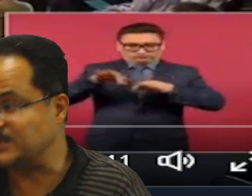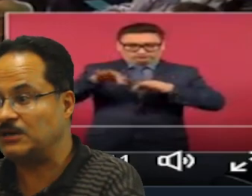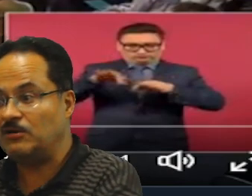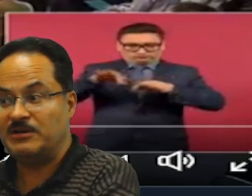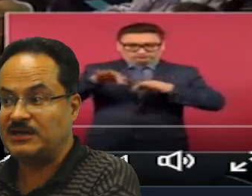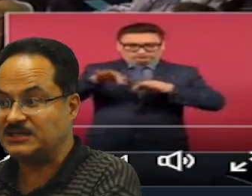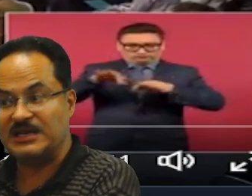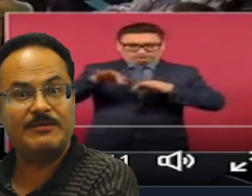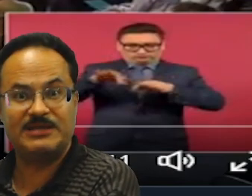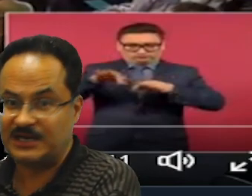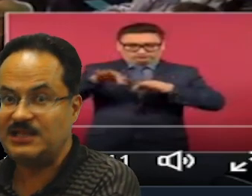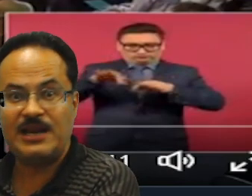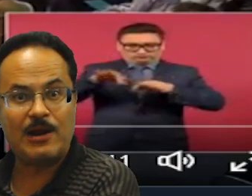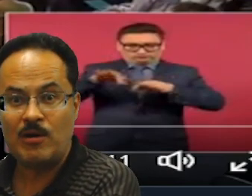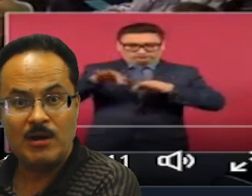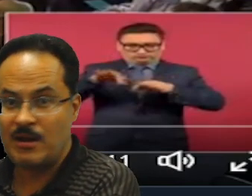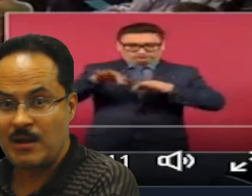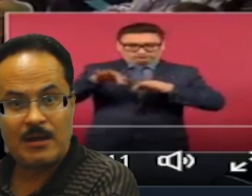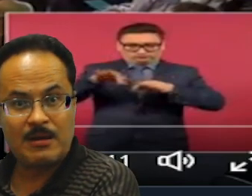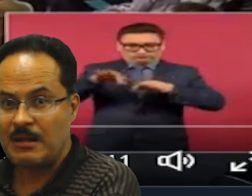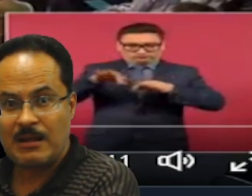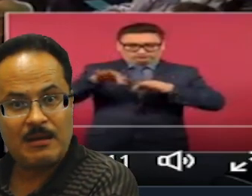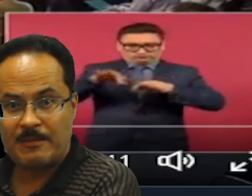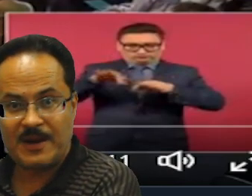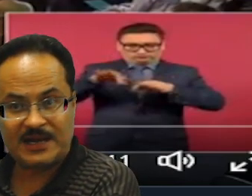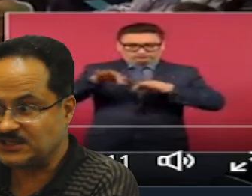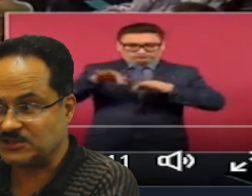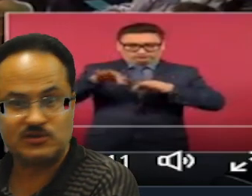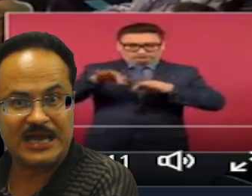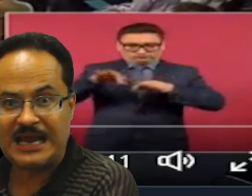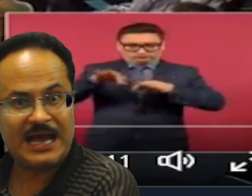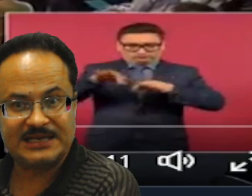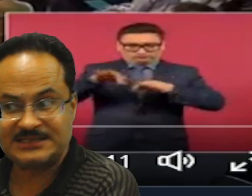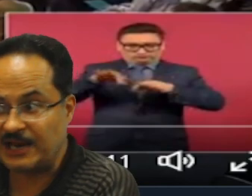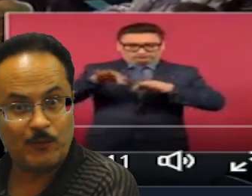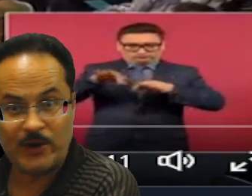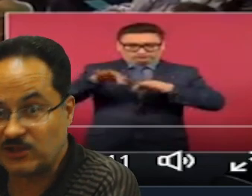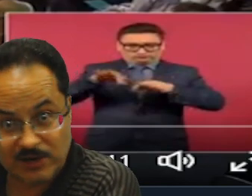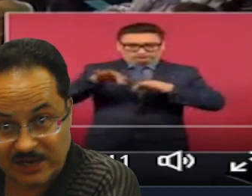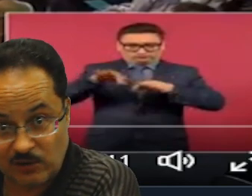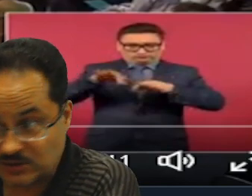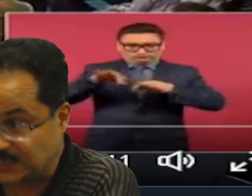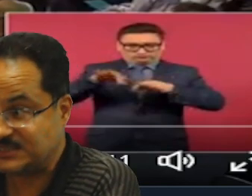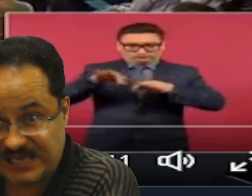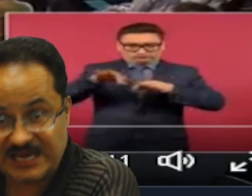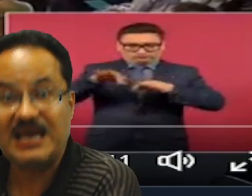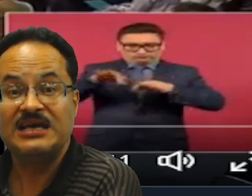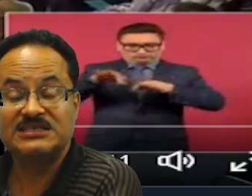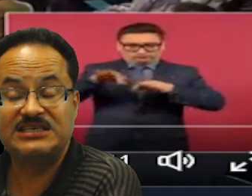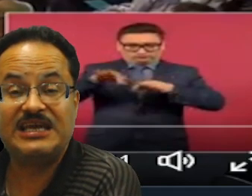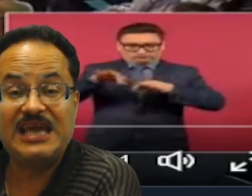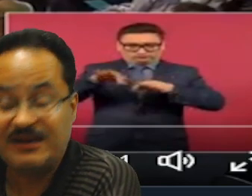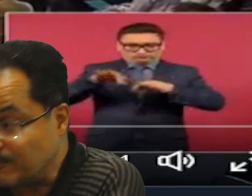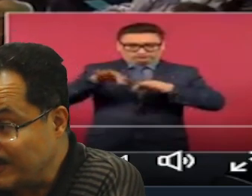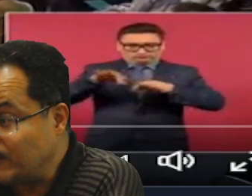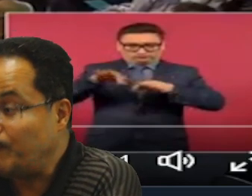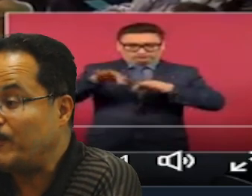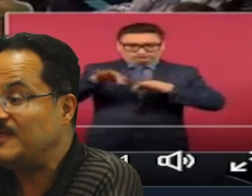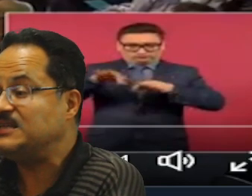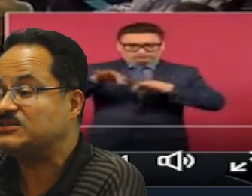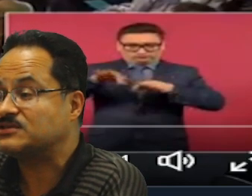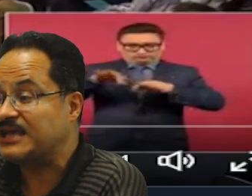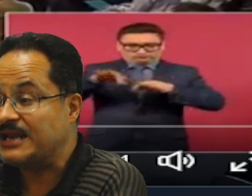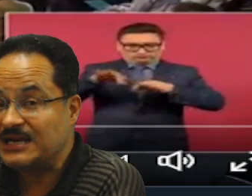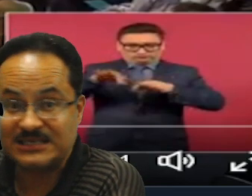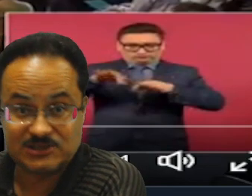y es el gobierno que tiene que meter el dinero para que se sostenga ese aeropuerto que no que sigue sigue no bueno